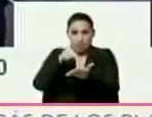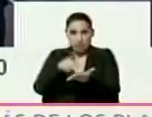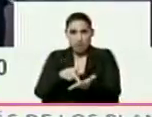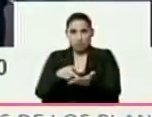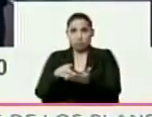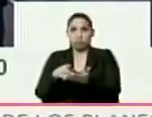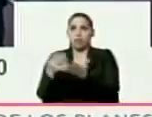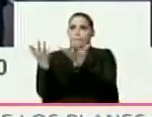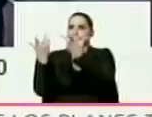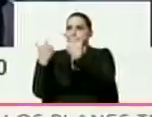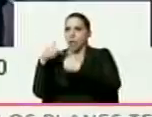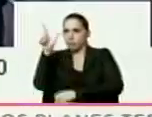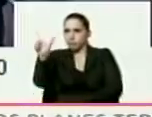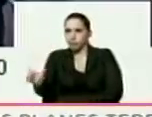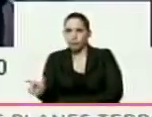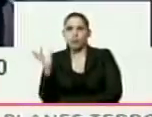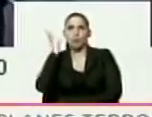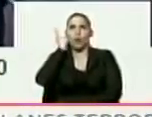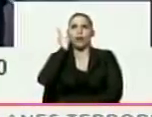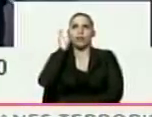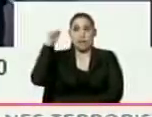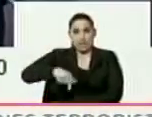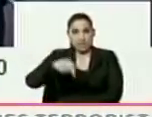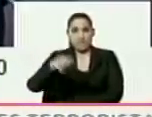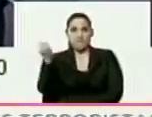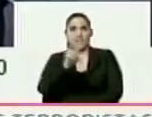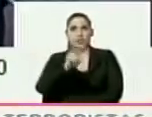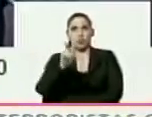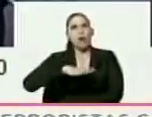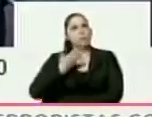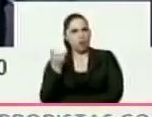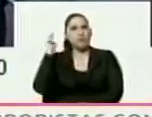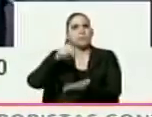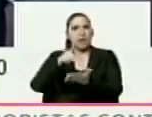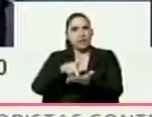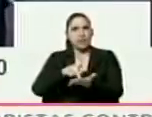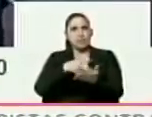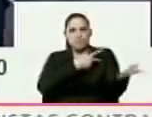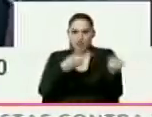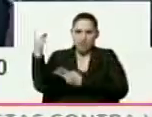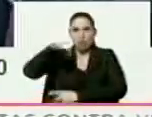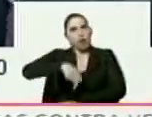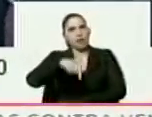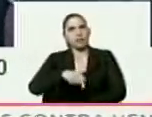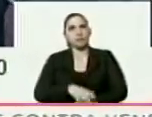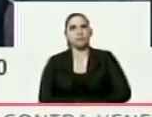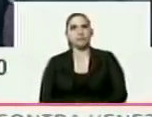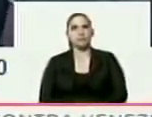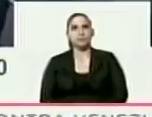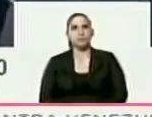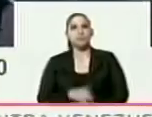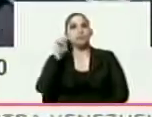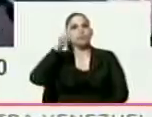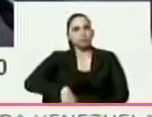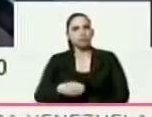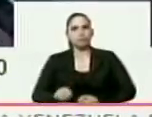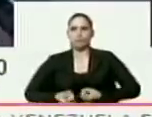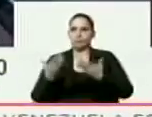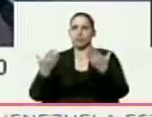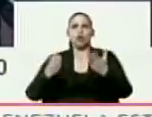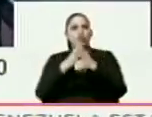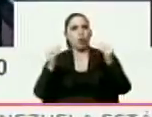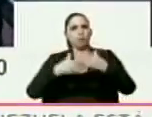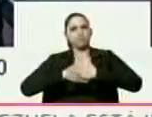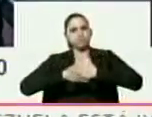senadora Aída Merlano, aquí en Venezuela, que pueden venir, serán bienvenidos y además se le va a dar todas las